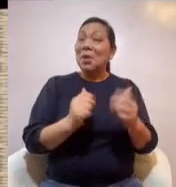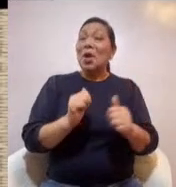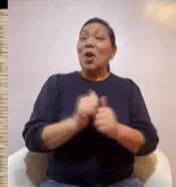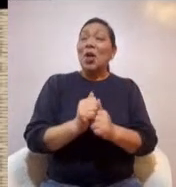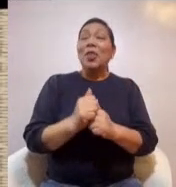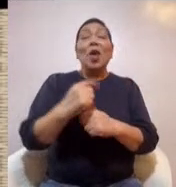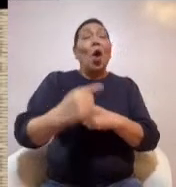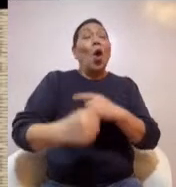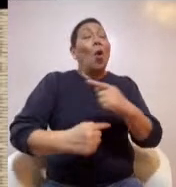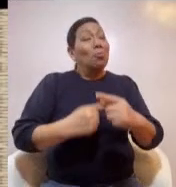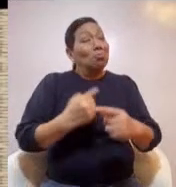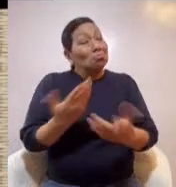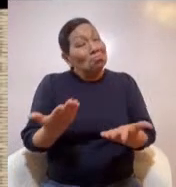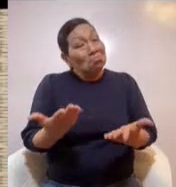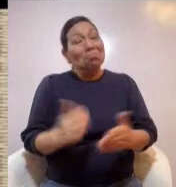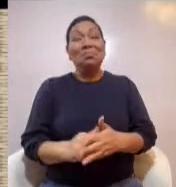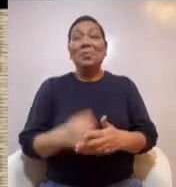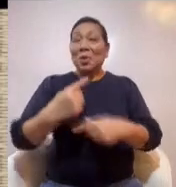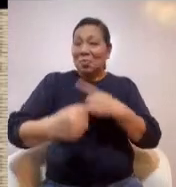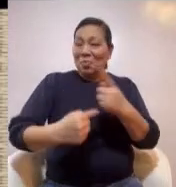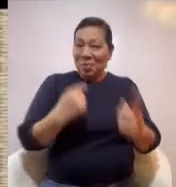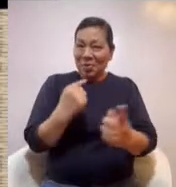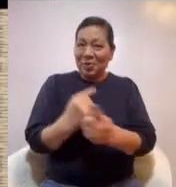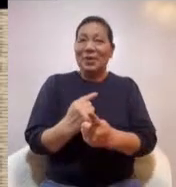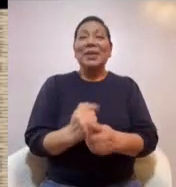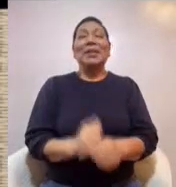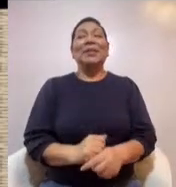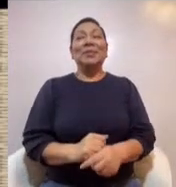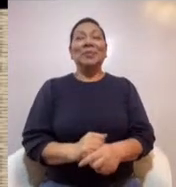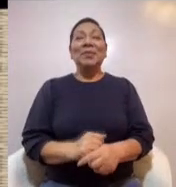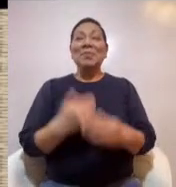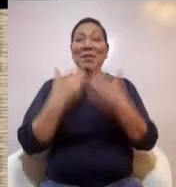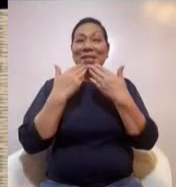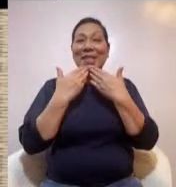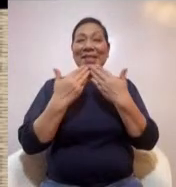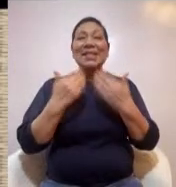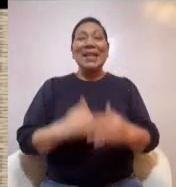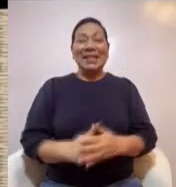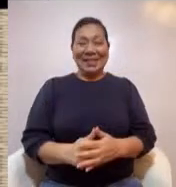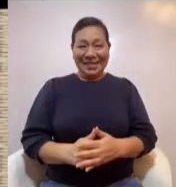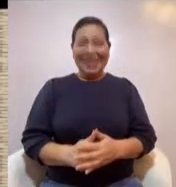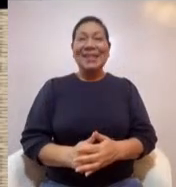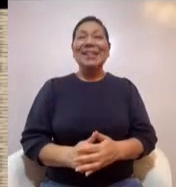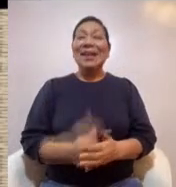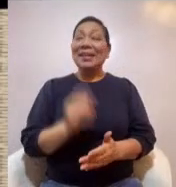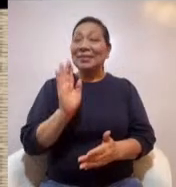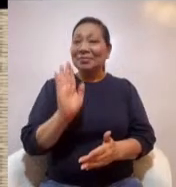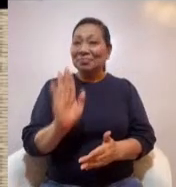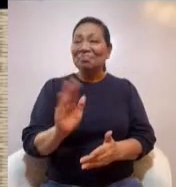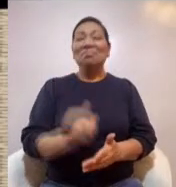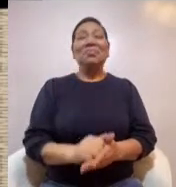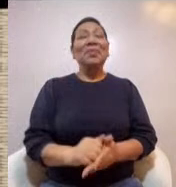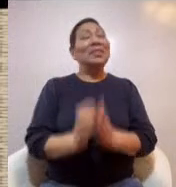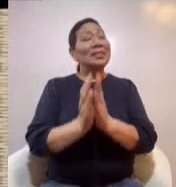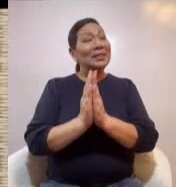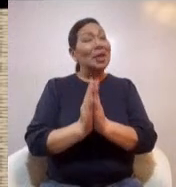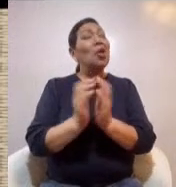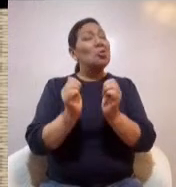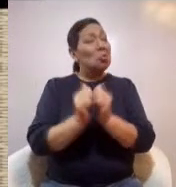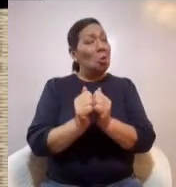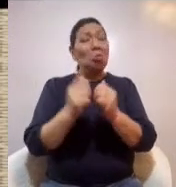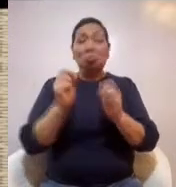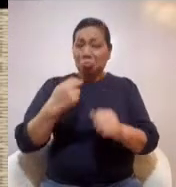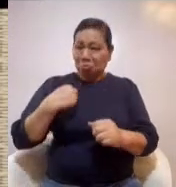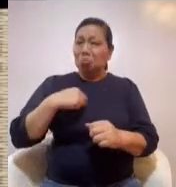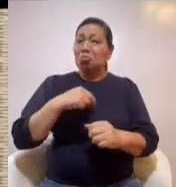y esperamos tenerla en un próximo evento. Muchas gracias. Muchas gracias a ti y bueno, por